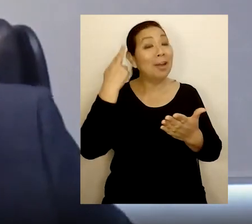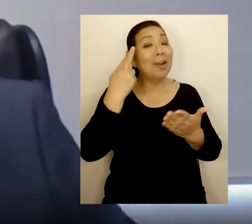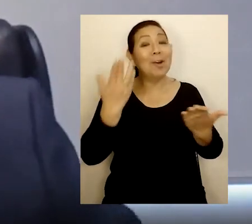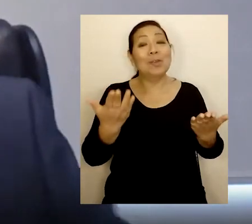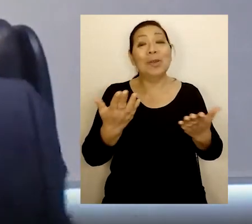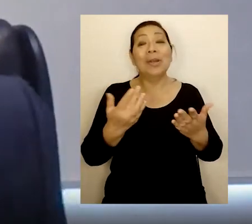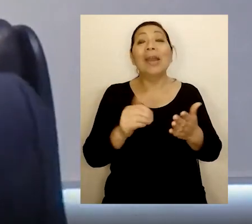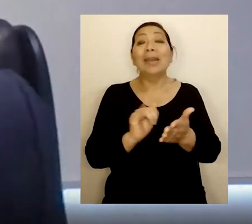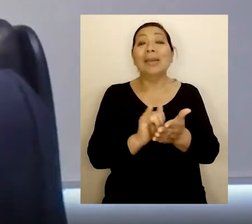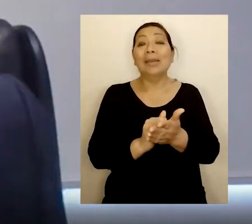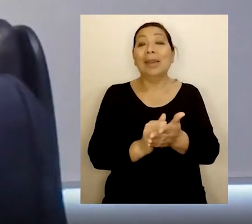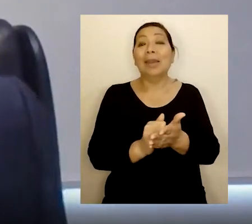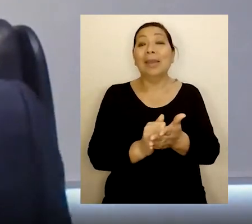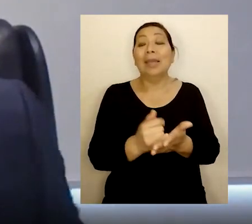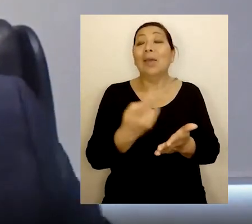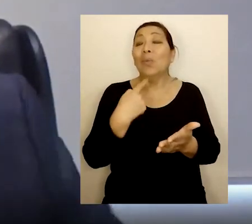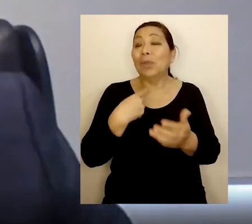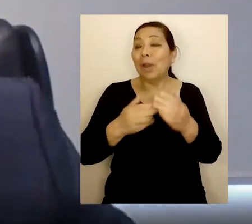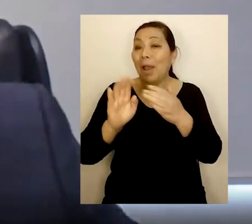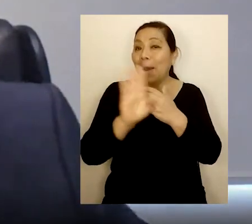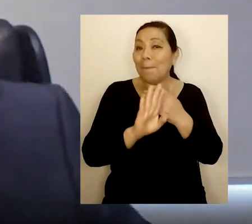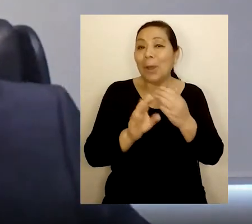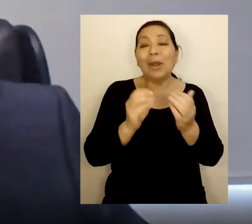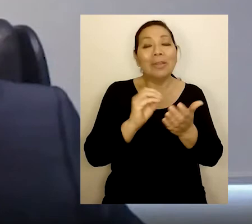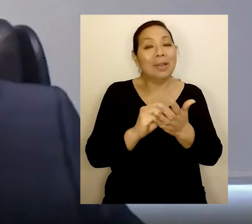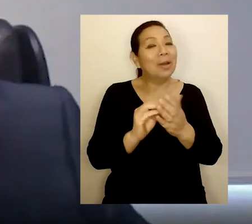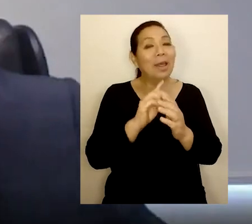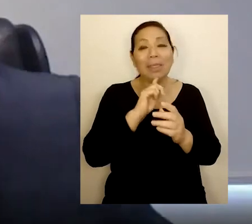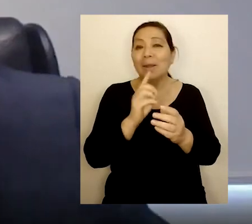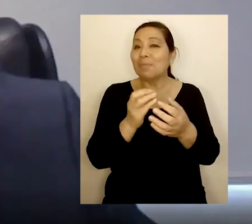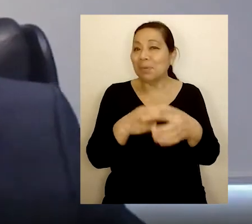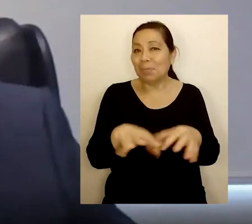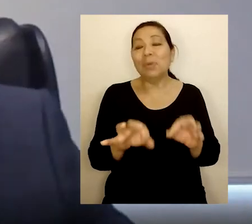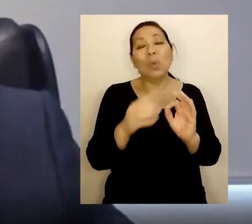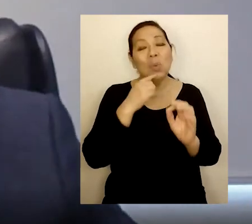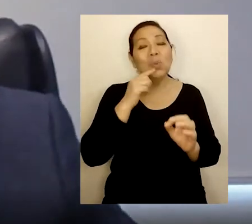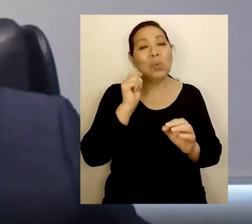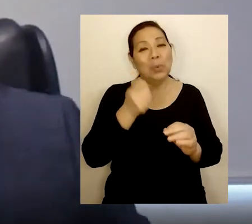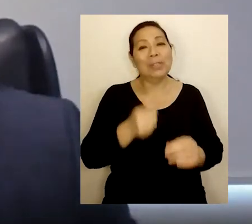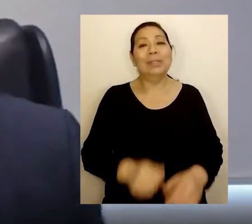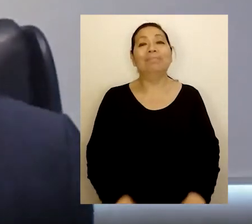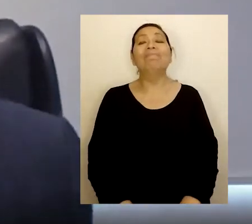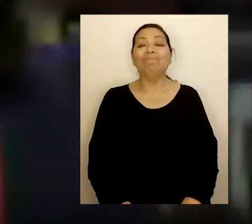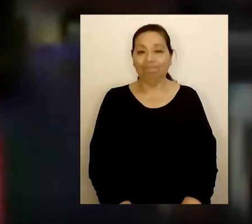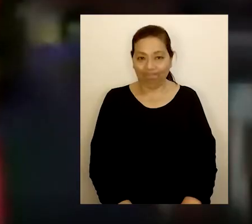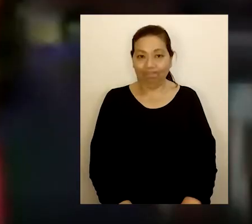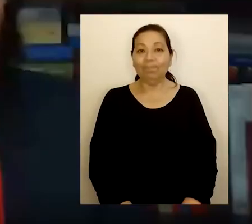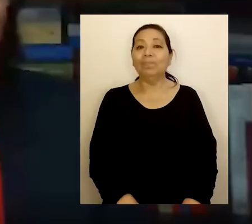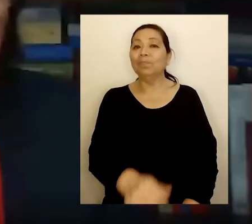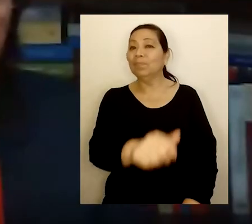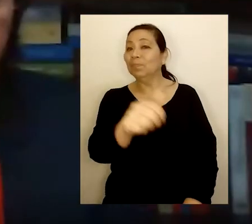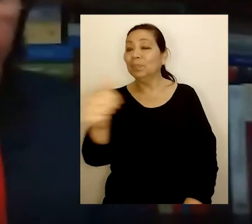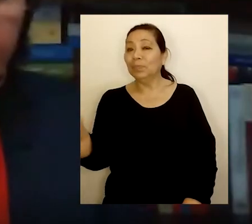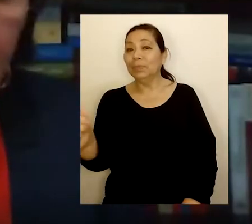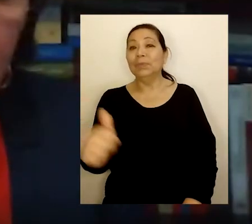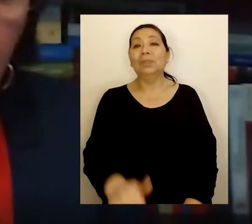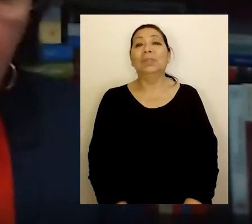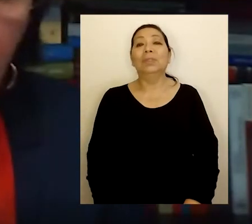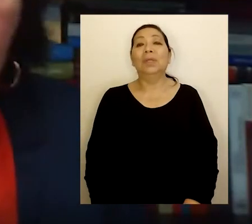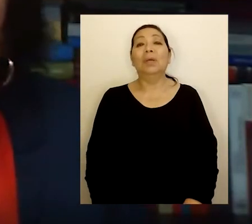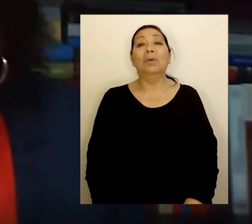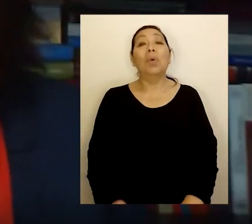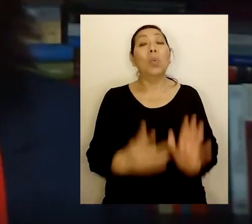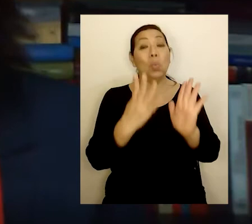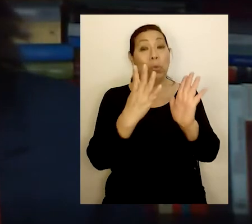razones, consideramos que nuestra acción de amparo debe ser declarada fundada, señores magistrados. Muy bien, el abogado de la parte demandante ha